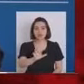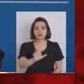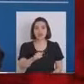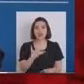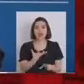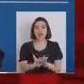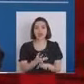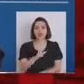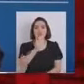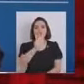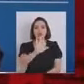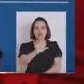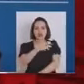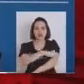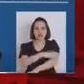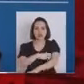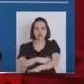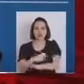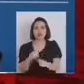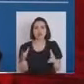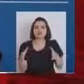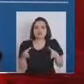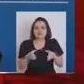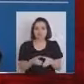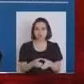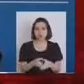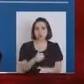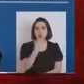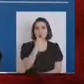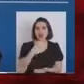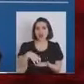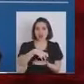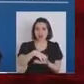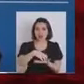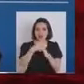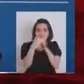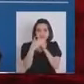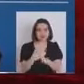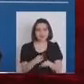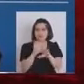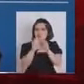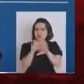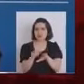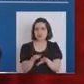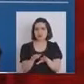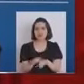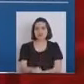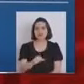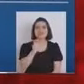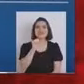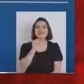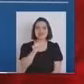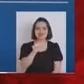no coronavirus, o la prueba molecular sanguínea, la que no tiene duda. Entonces,